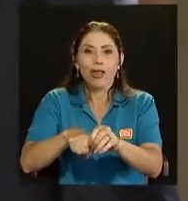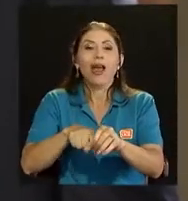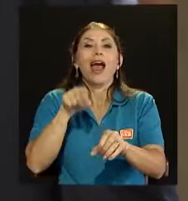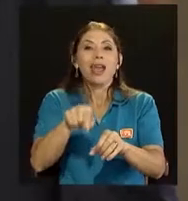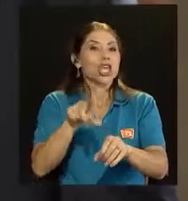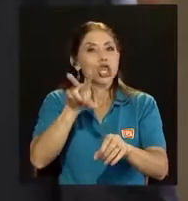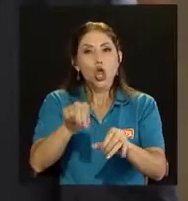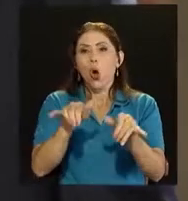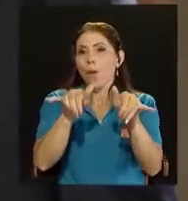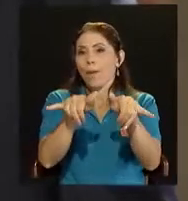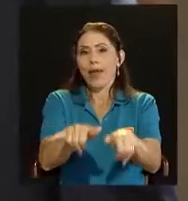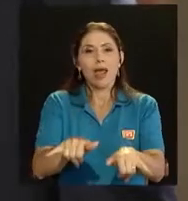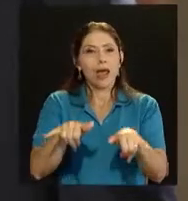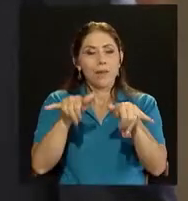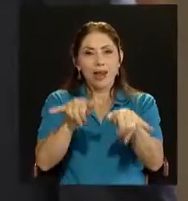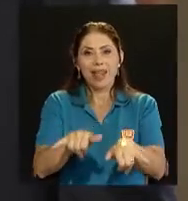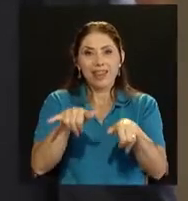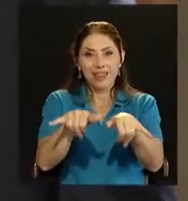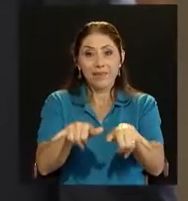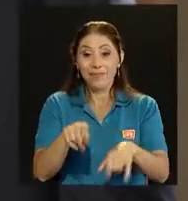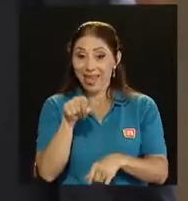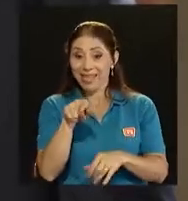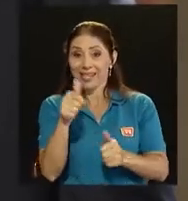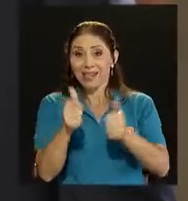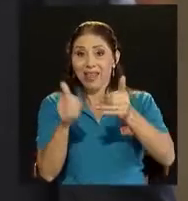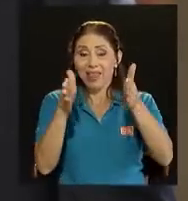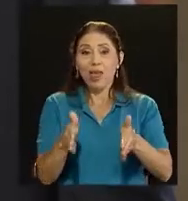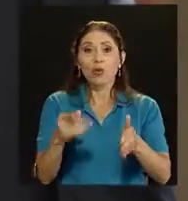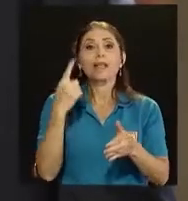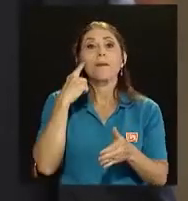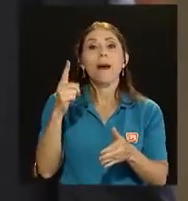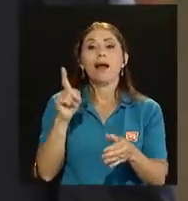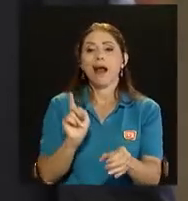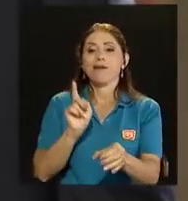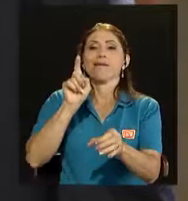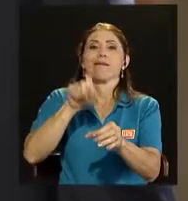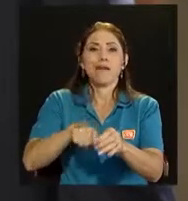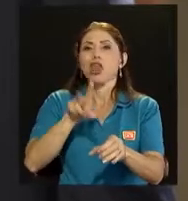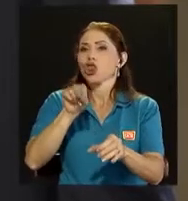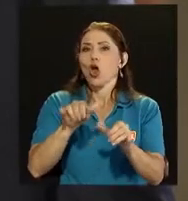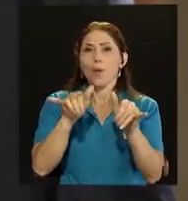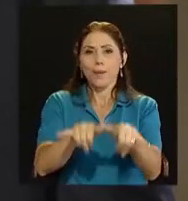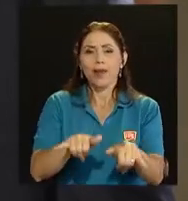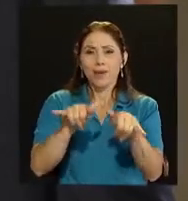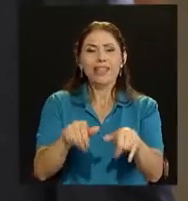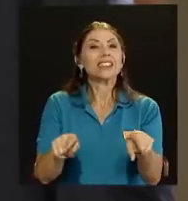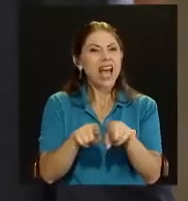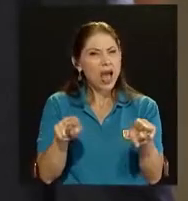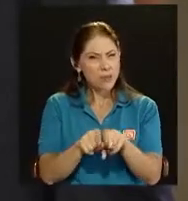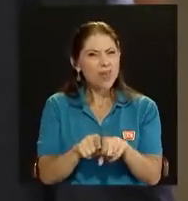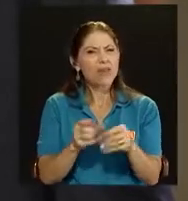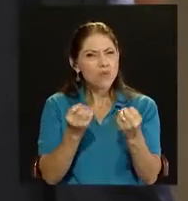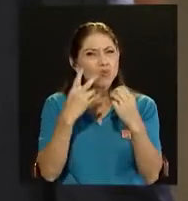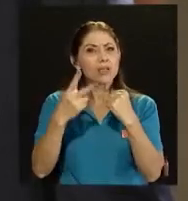Esas candidaturas para con asientos no permanentes también son muchas veces muy controversas,